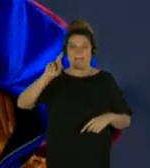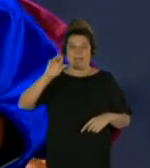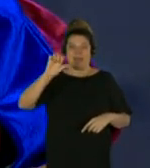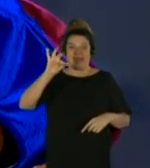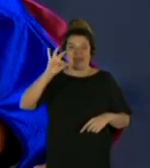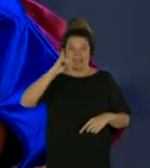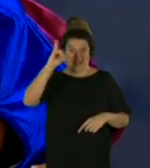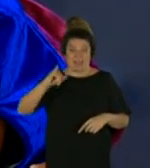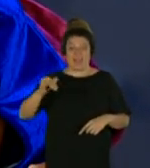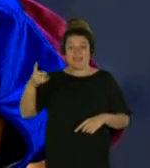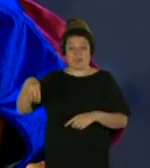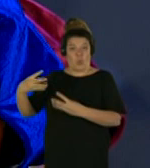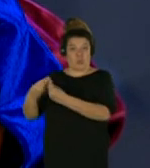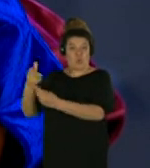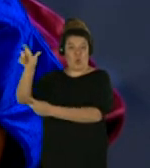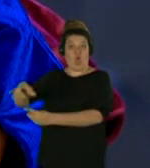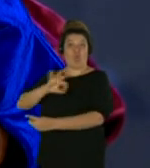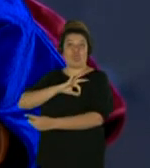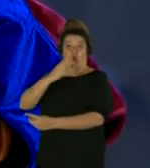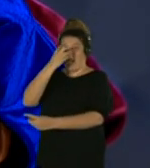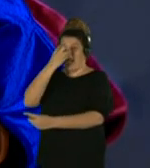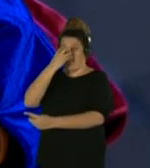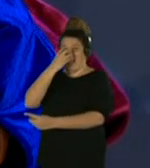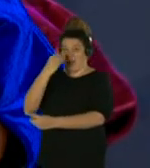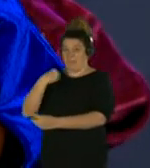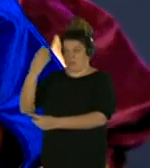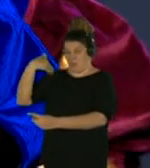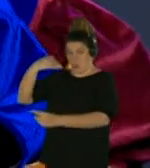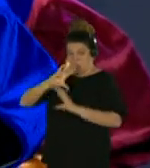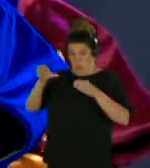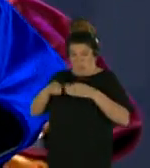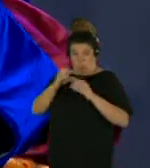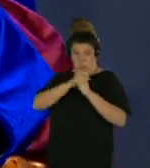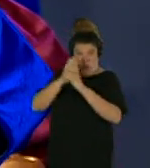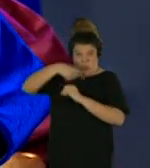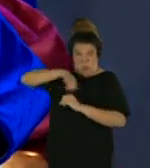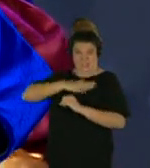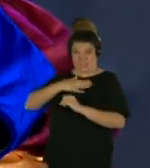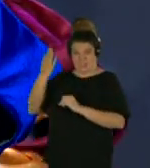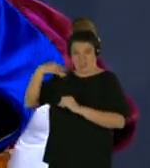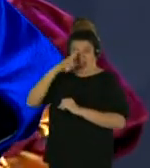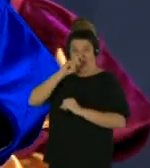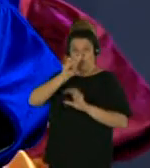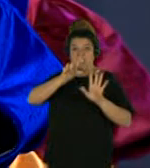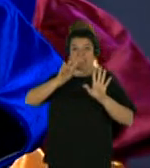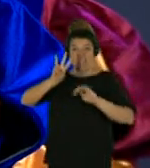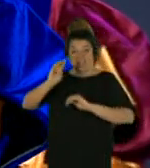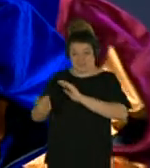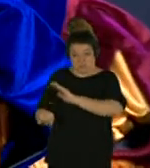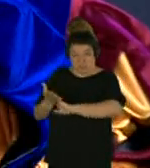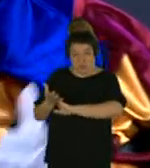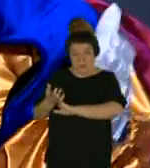que formaron aquella famosa Filarmónica Ni Fu Ni Fa del año 63, el amigo Ramírez. Y